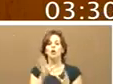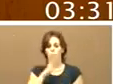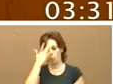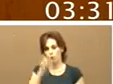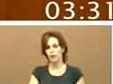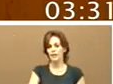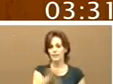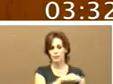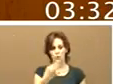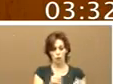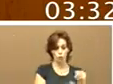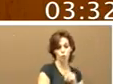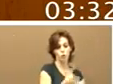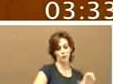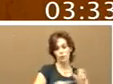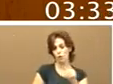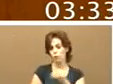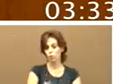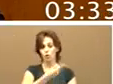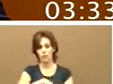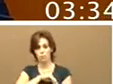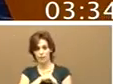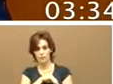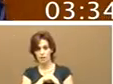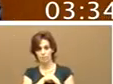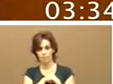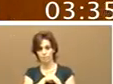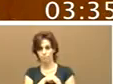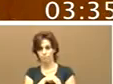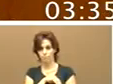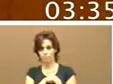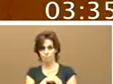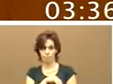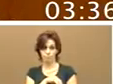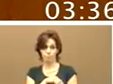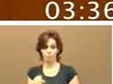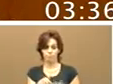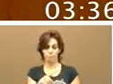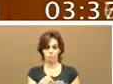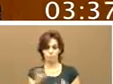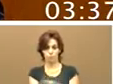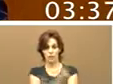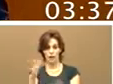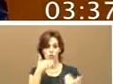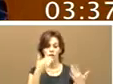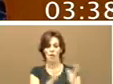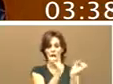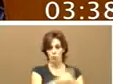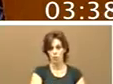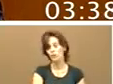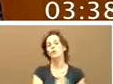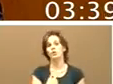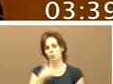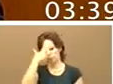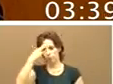futuro de Extremadura y de España pasa precisamente por esto. Nosotros estamos convencidos, llegamos incluso a plantearnos,